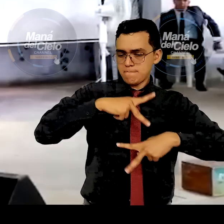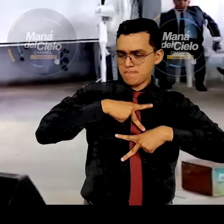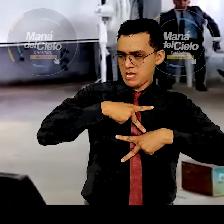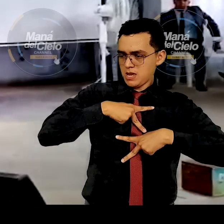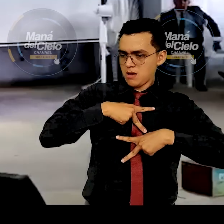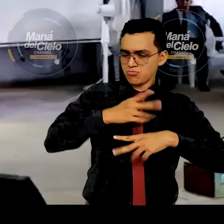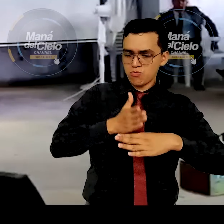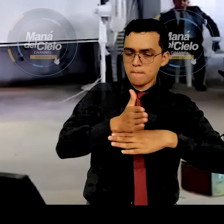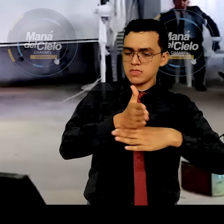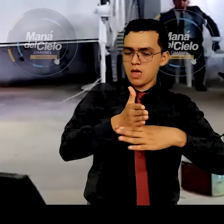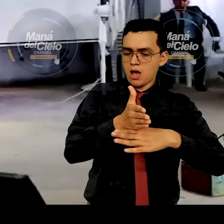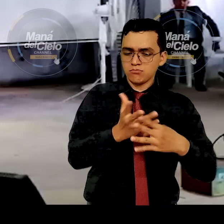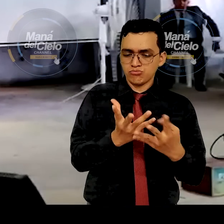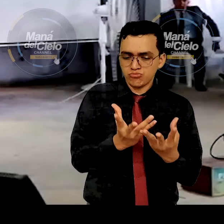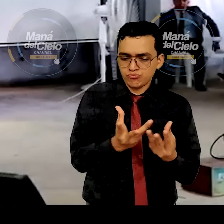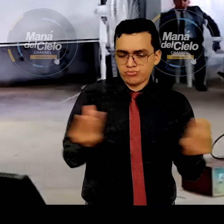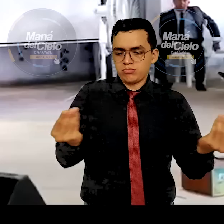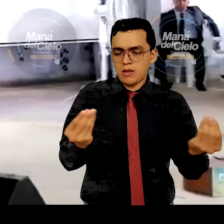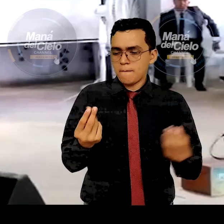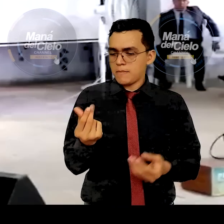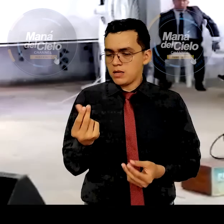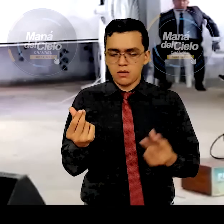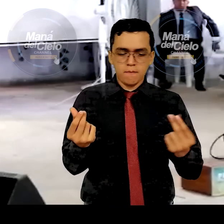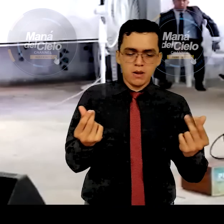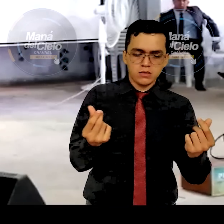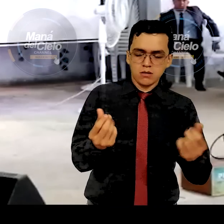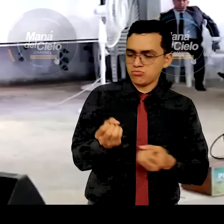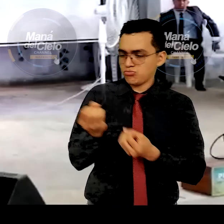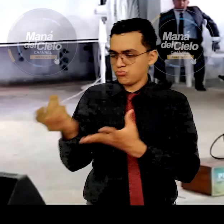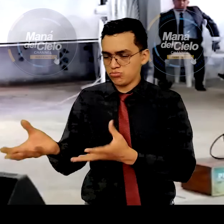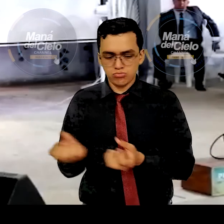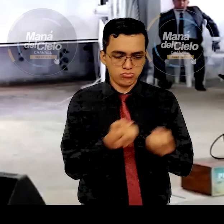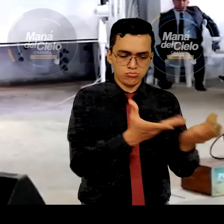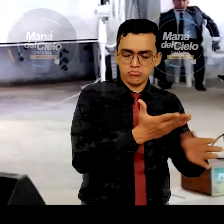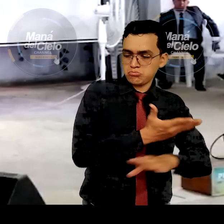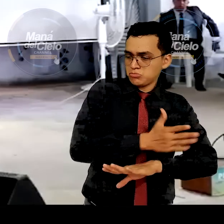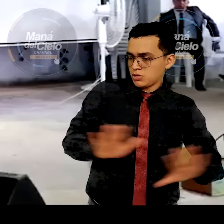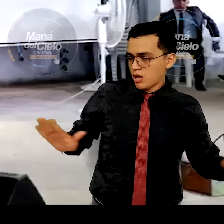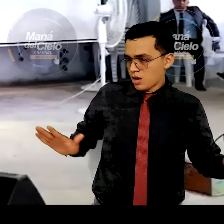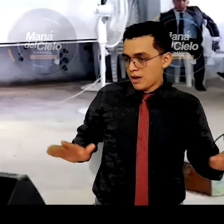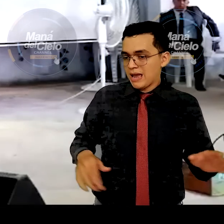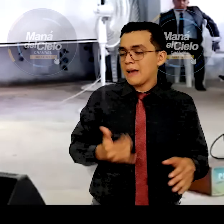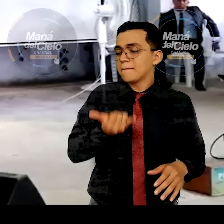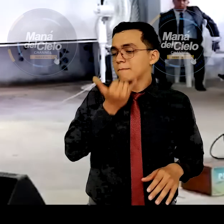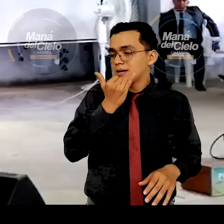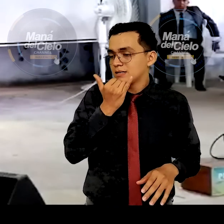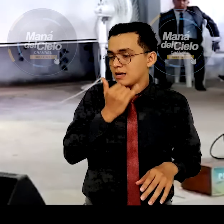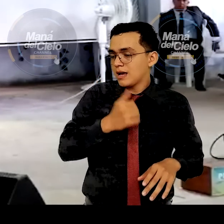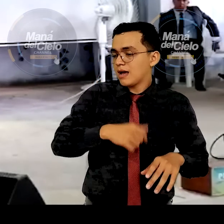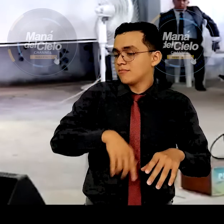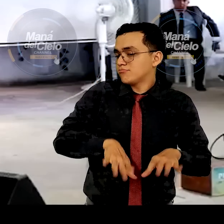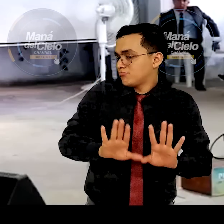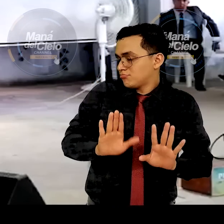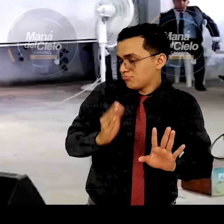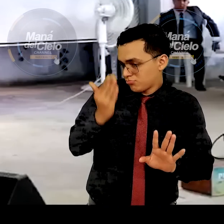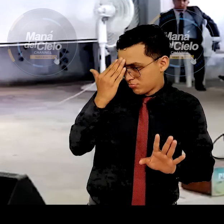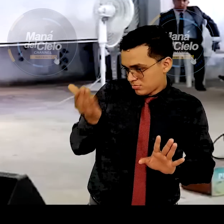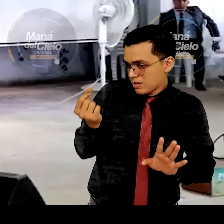esa. Es decir, que era bueno, pero vivía como pobre siendo rico.